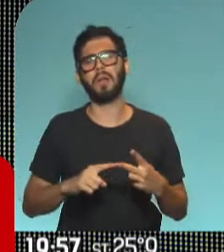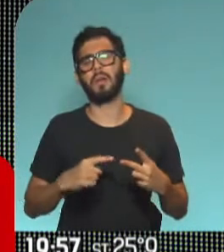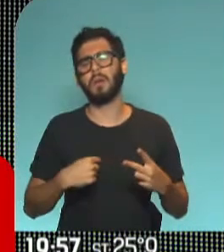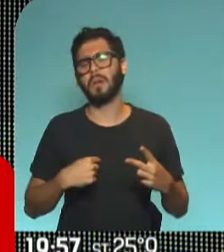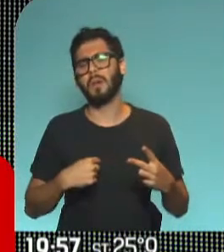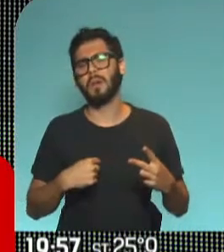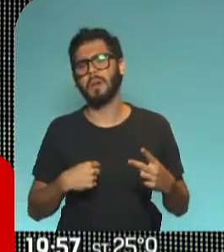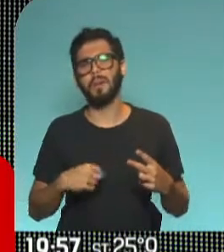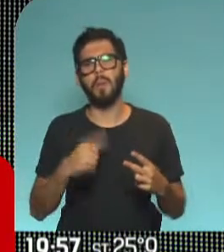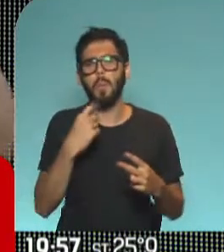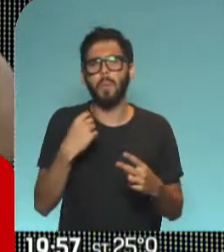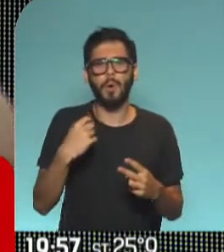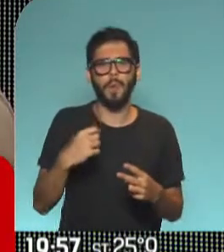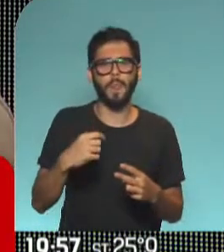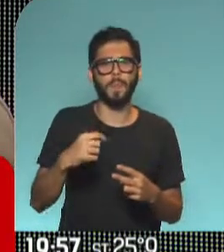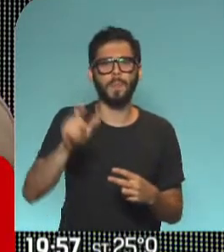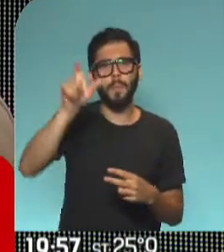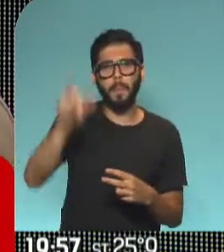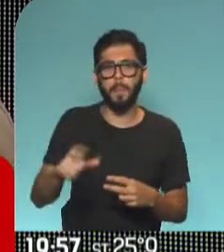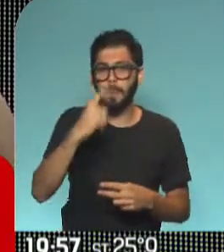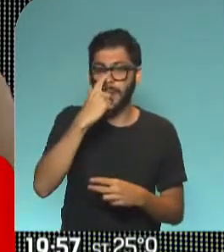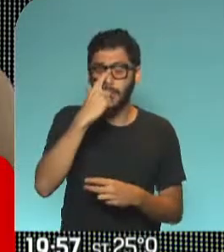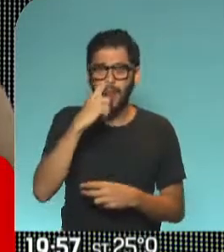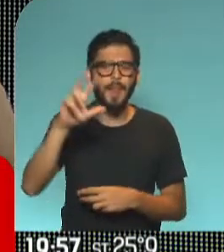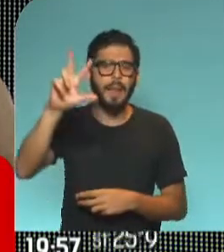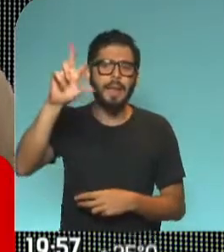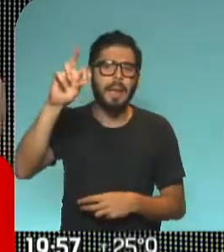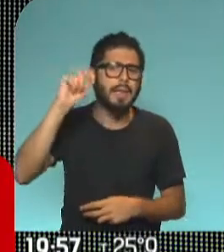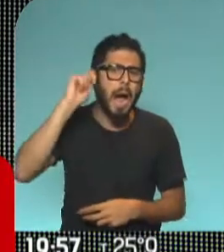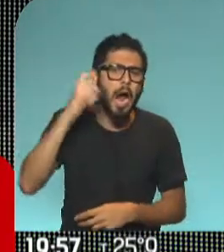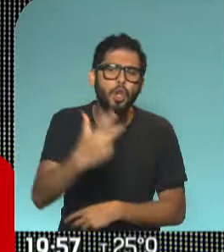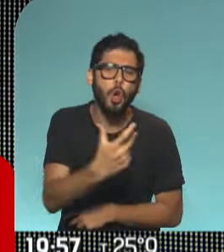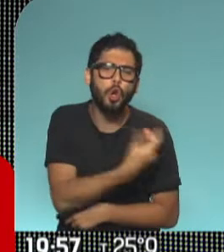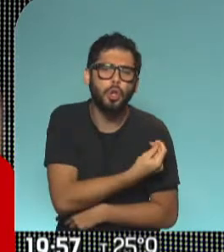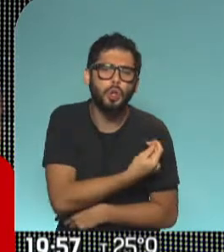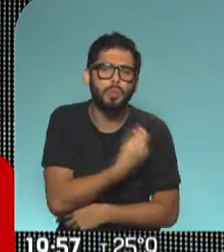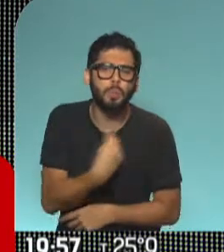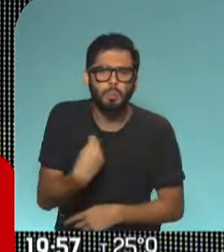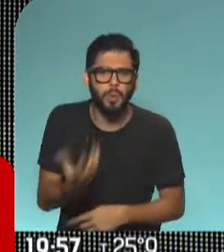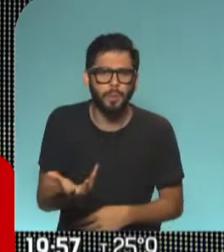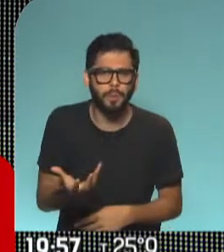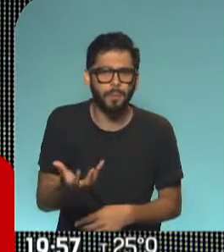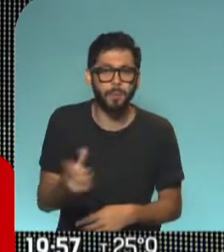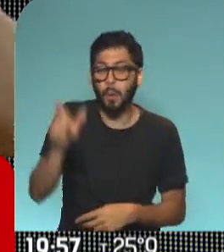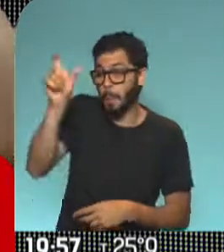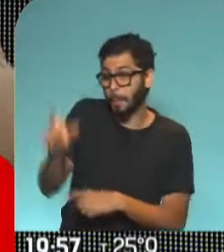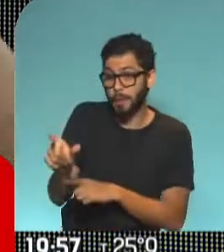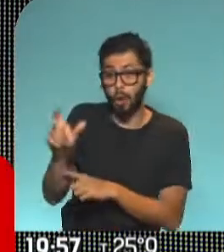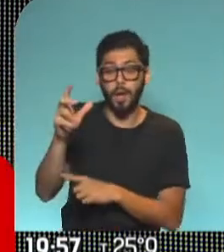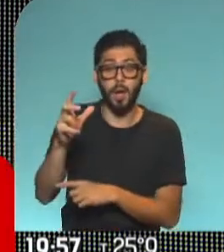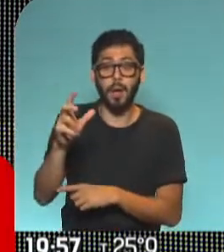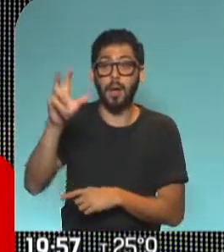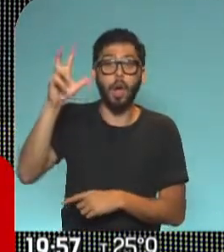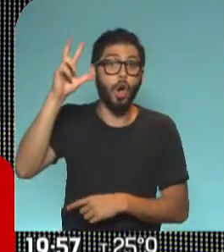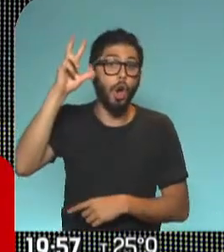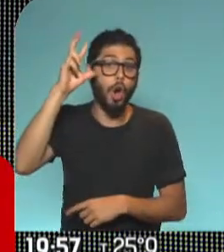se vacuna a un vacunador de 30 años? Porque la señora de 80 que va a vacunarse no tiene que tener el riesgo que el vacunador la contagie cuando